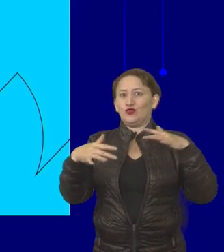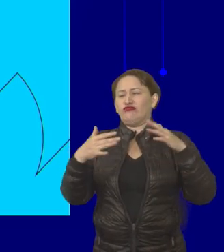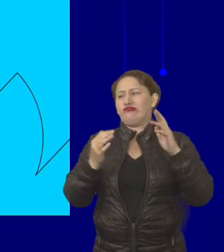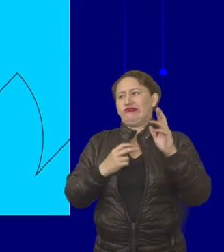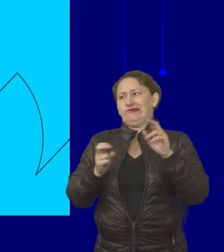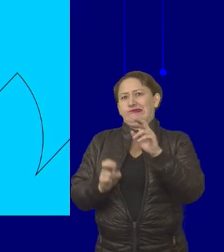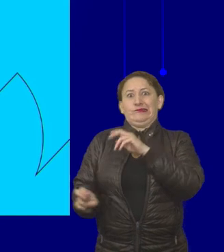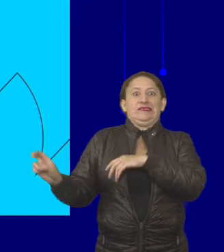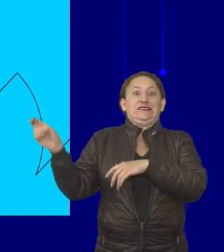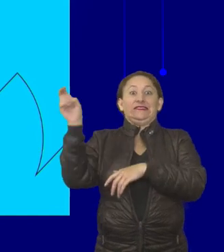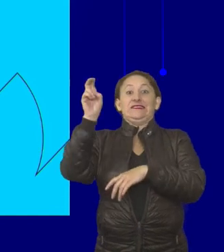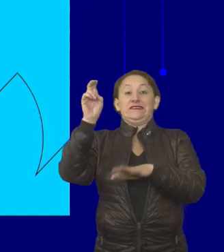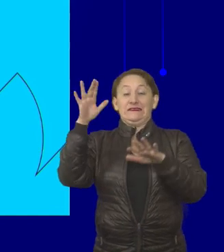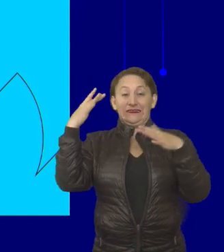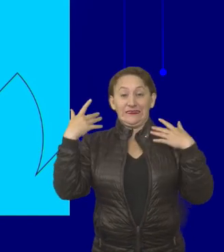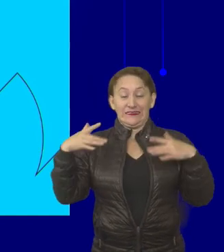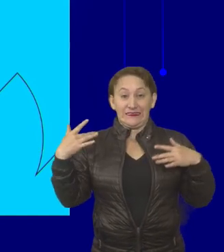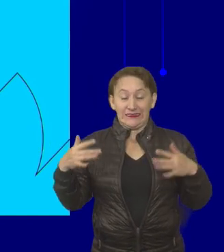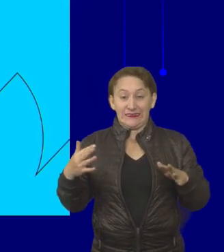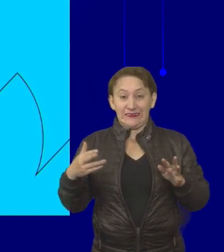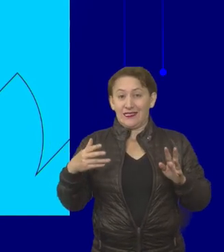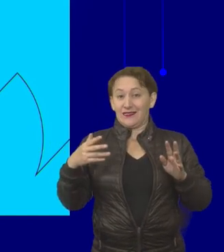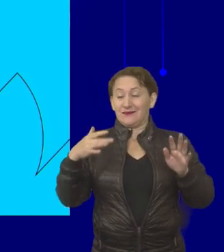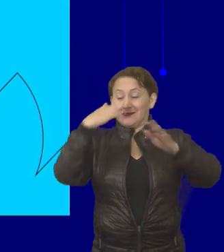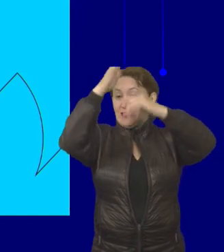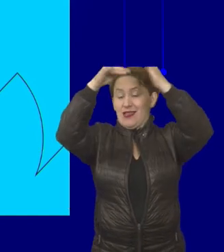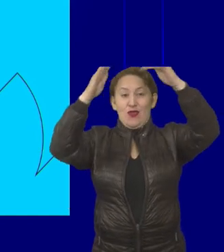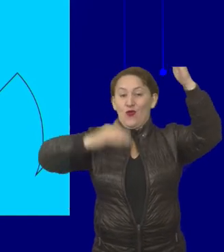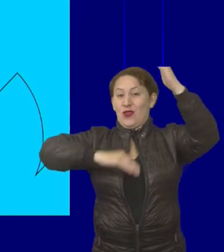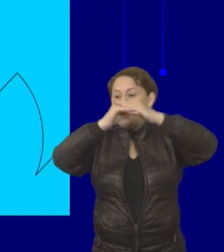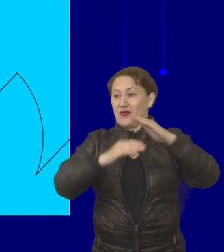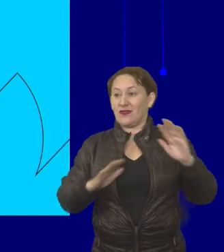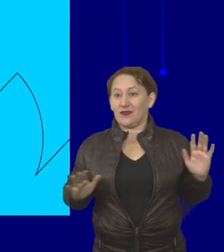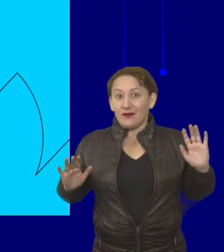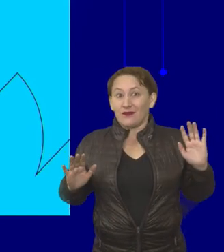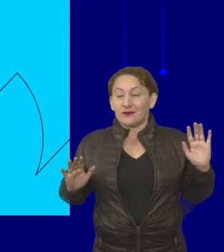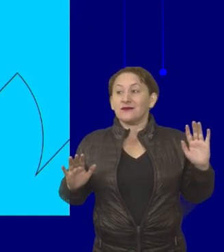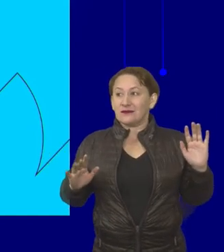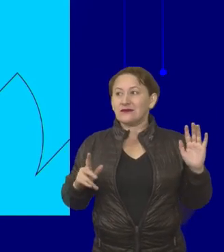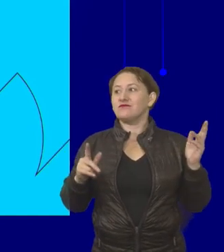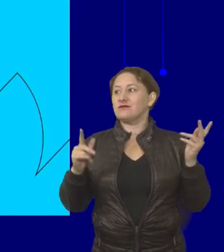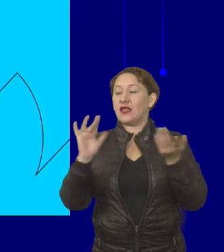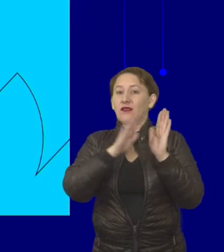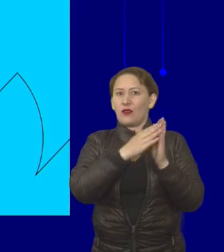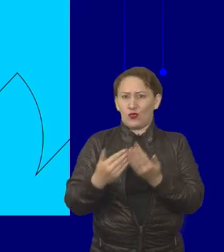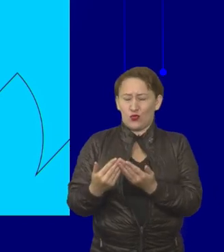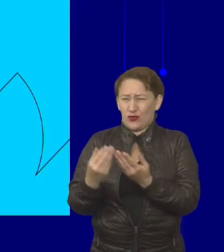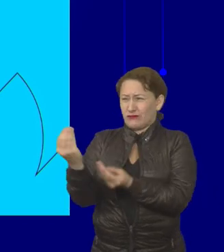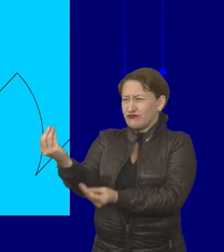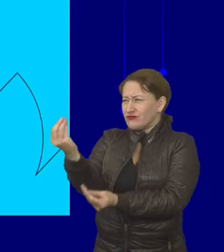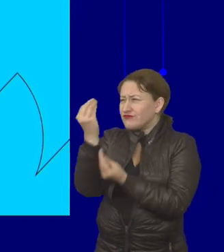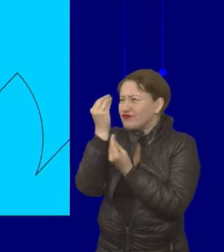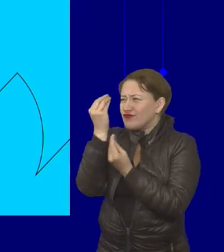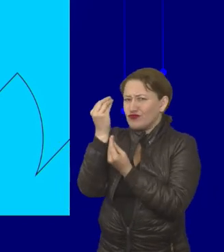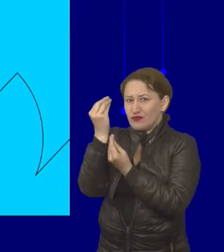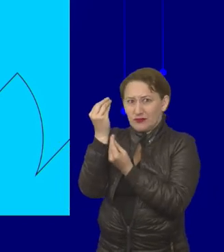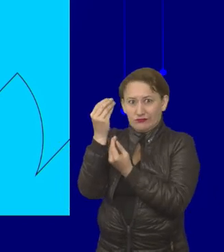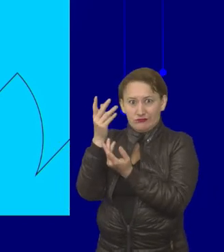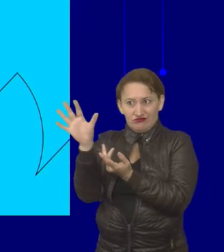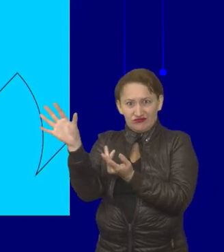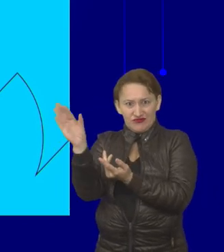que uno le puede llegar la cabeza de el límite es el cielo. O sea, si a ti ya te dicta literatura este man y estás con todos